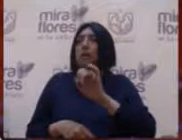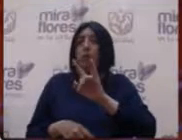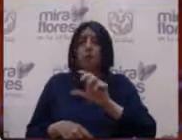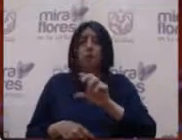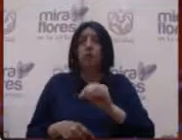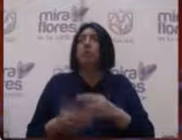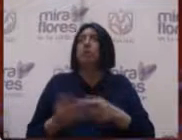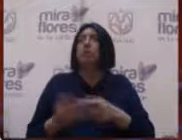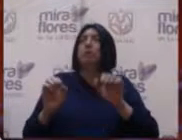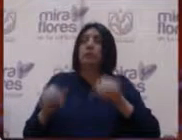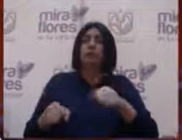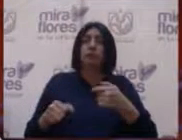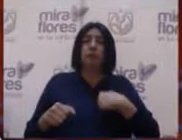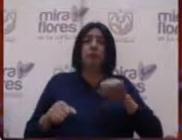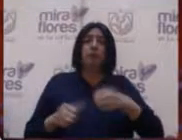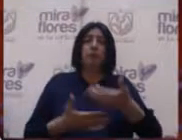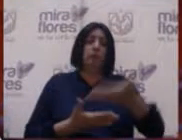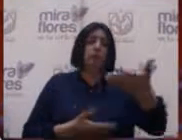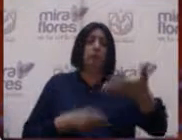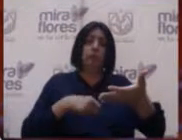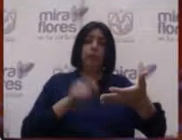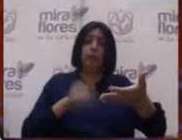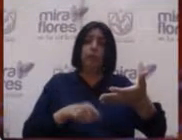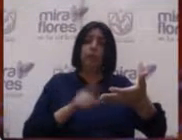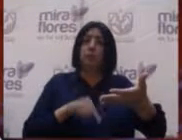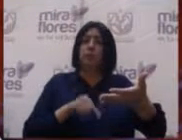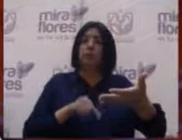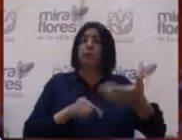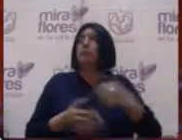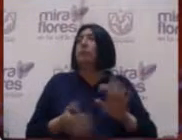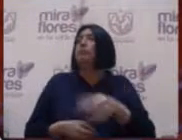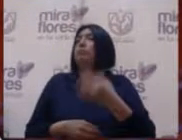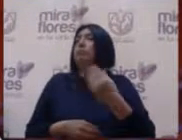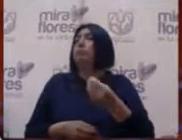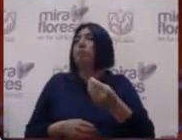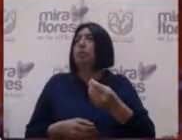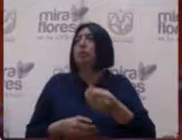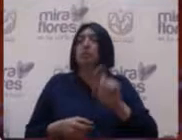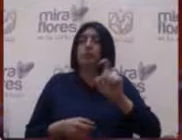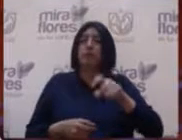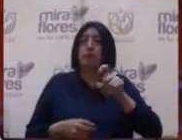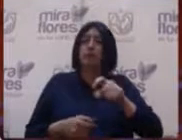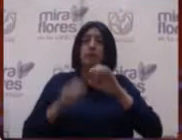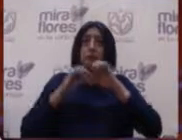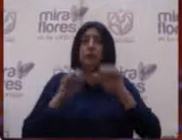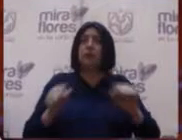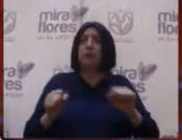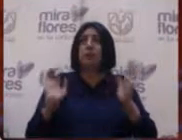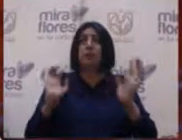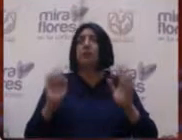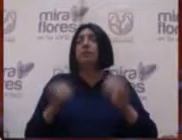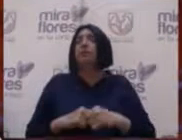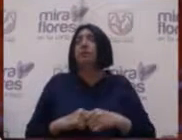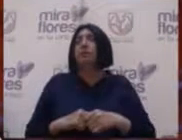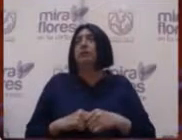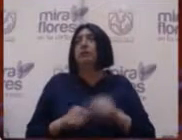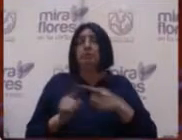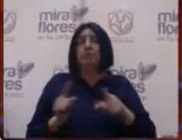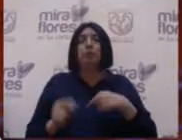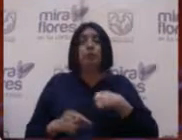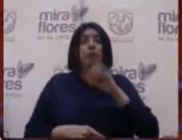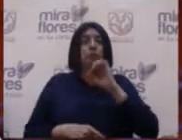pero sí, efectivamente, firmé ese documento, porque lo requería Secretaría General, pero